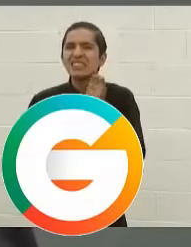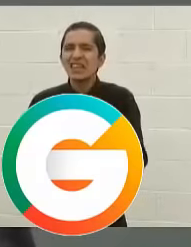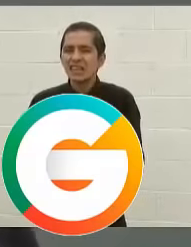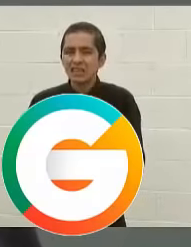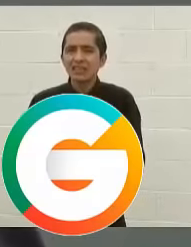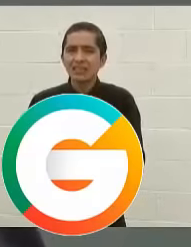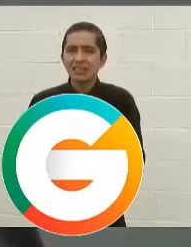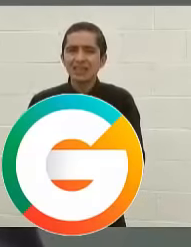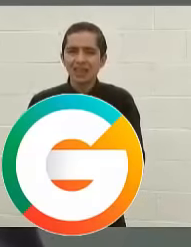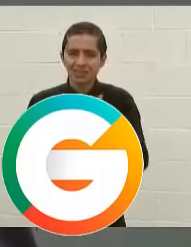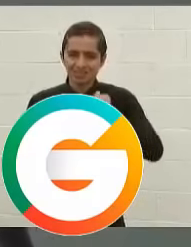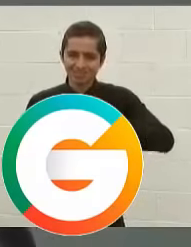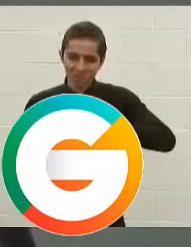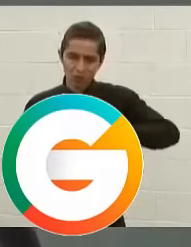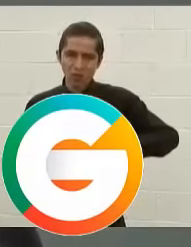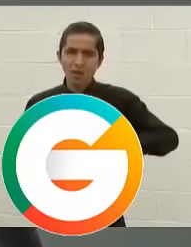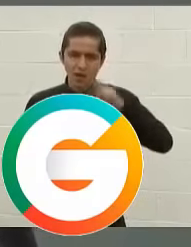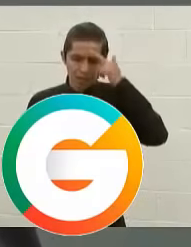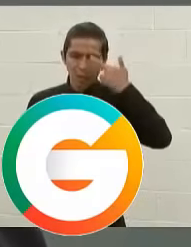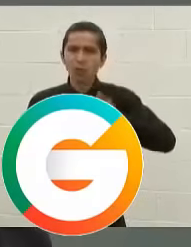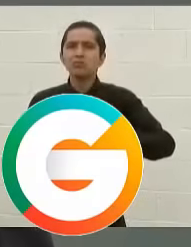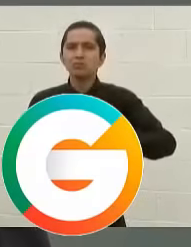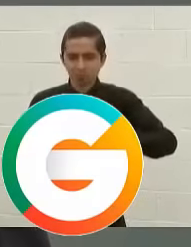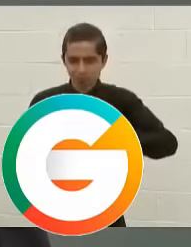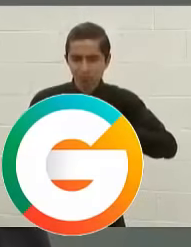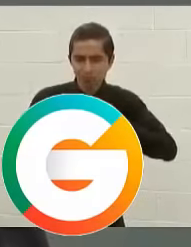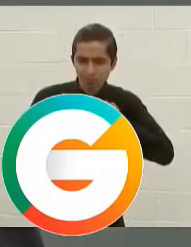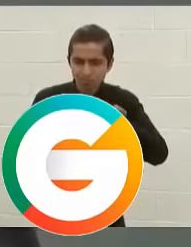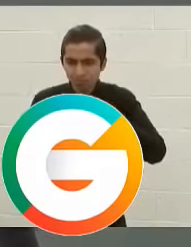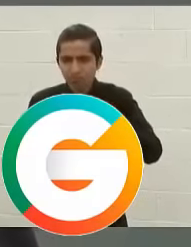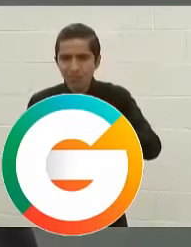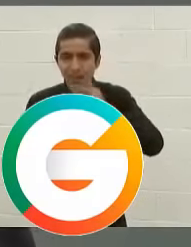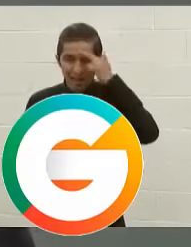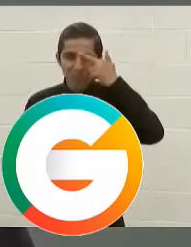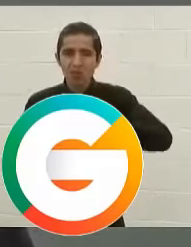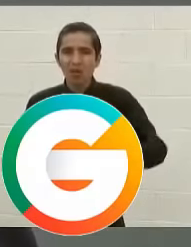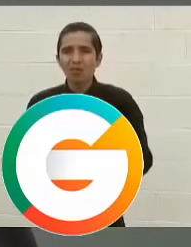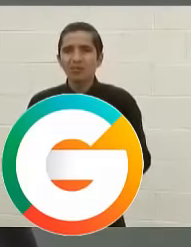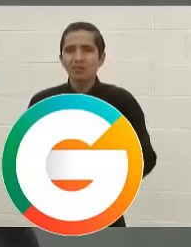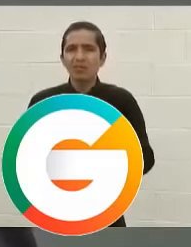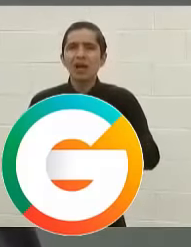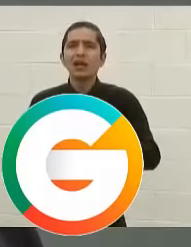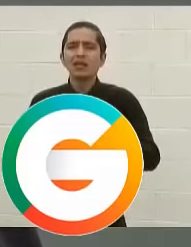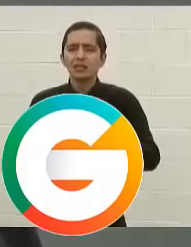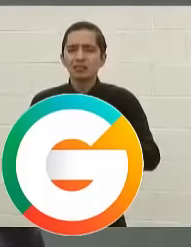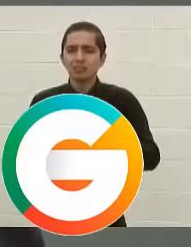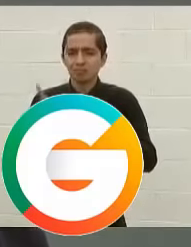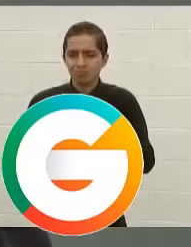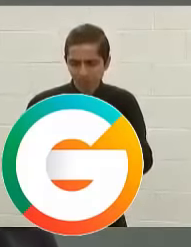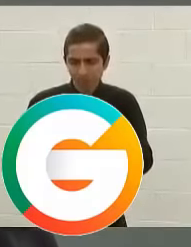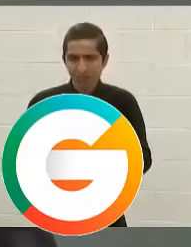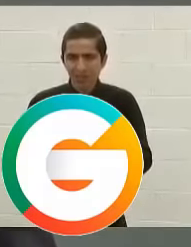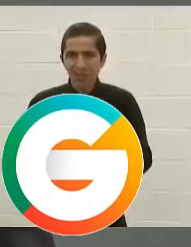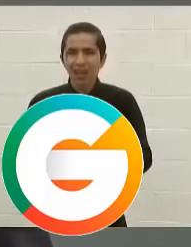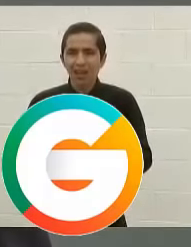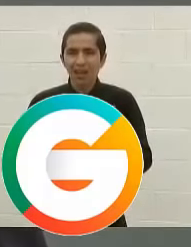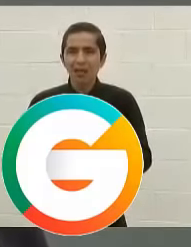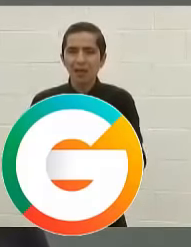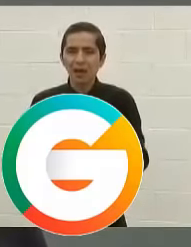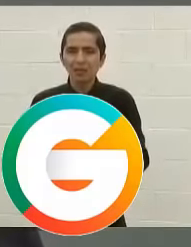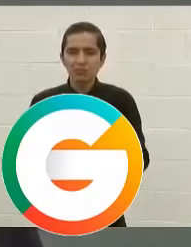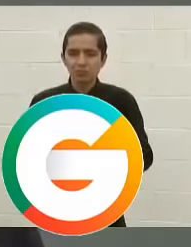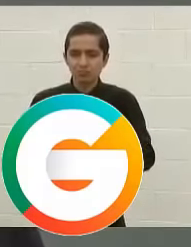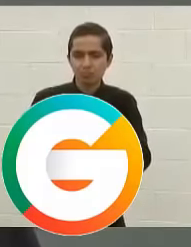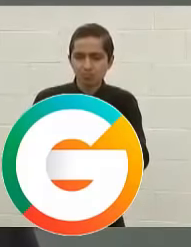es responsabilidad de todo Estado, responsabilidad primera de todo Estado, garantizar